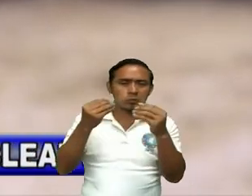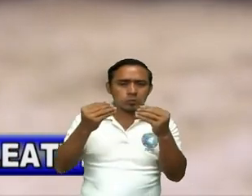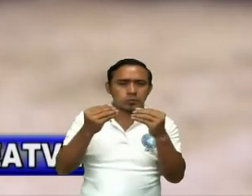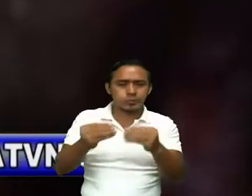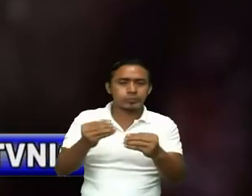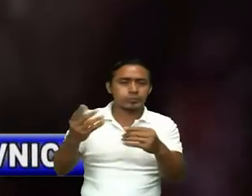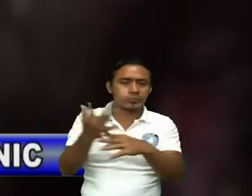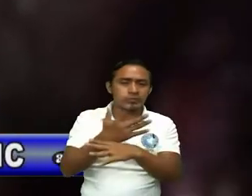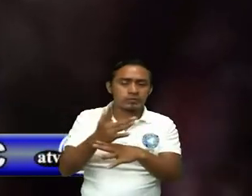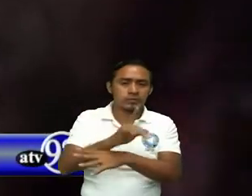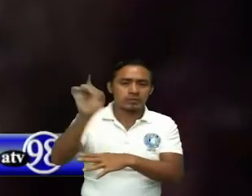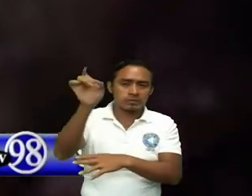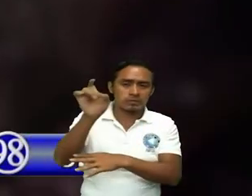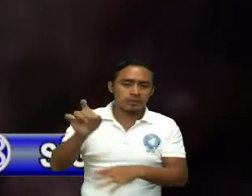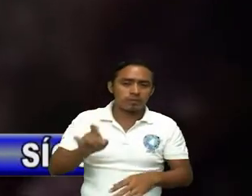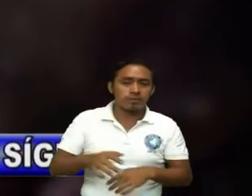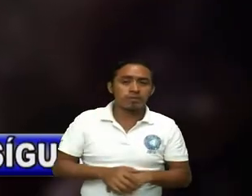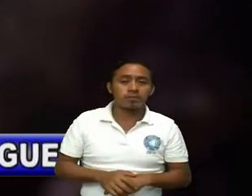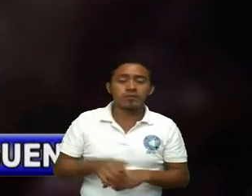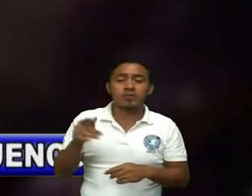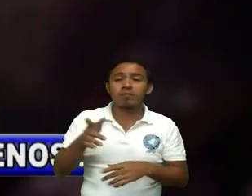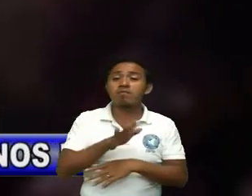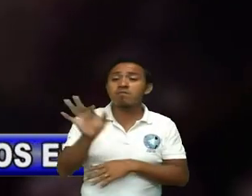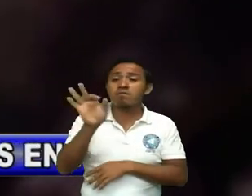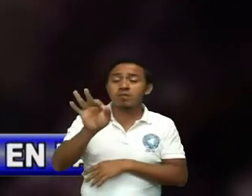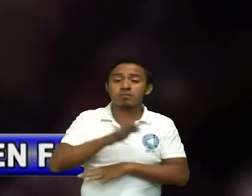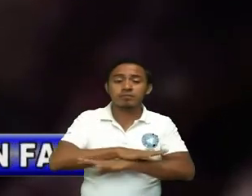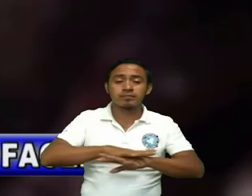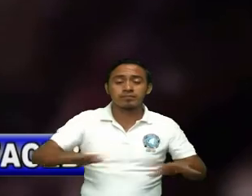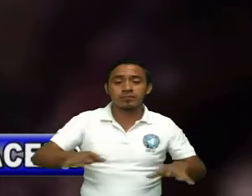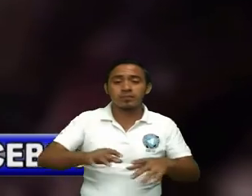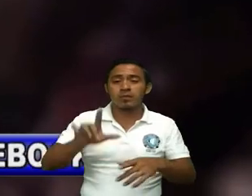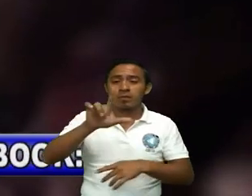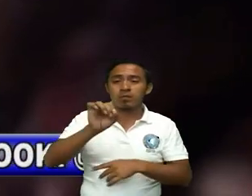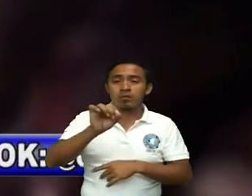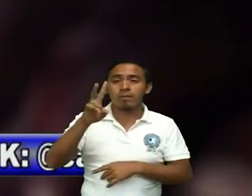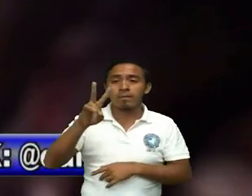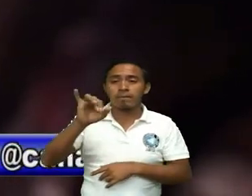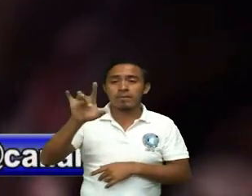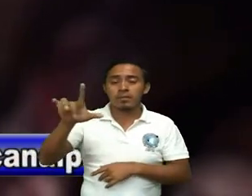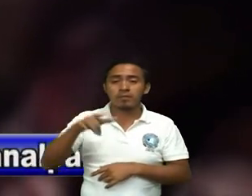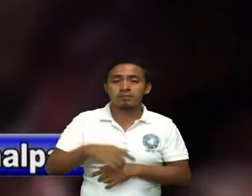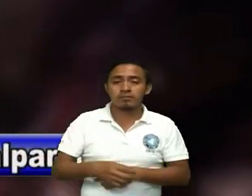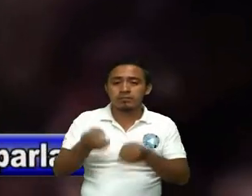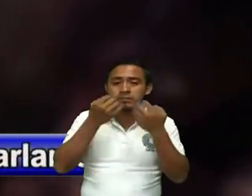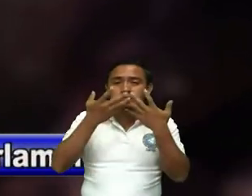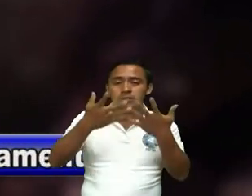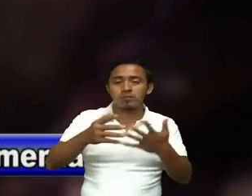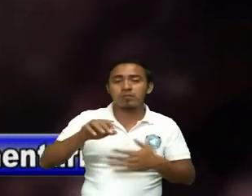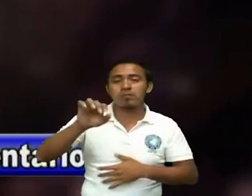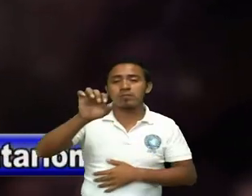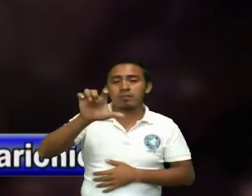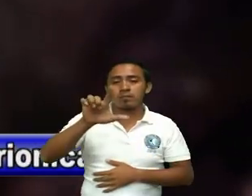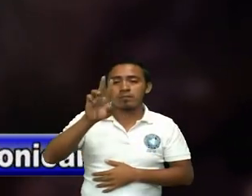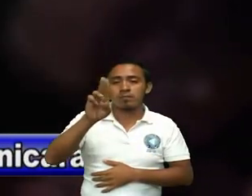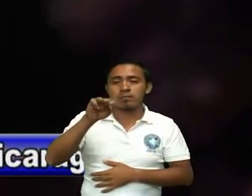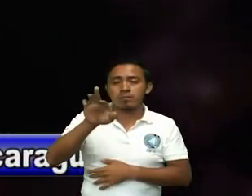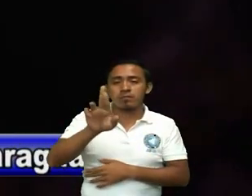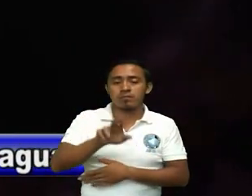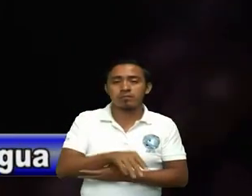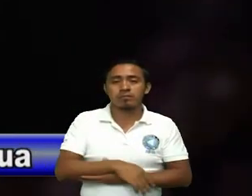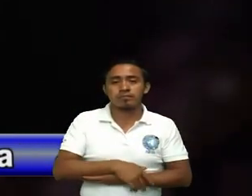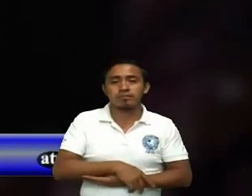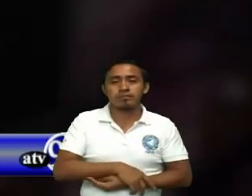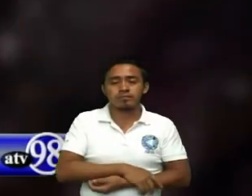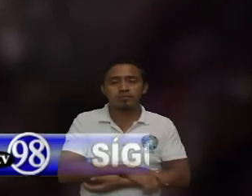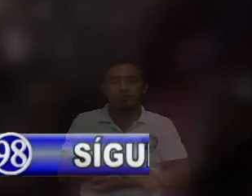redes sociales. De esta manera despedimos nuestro segmento Lo Viral. Para el canal parlamentario les informó Elmer